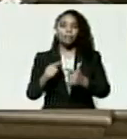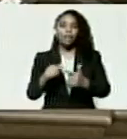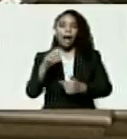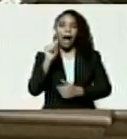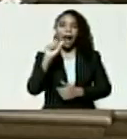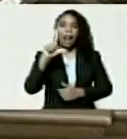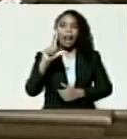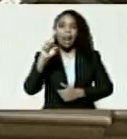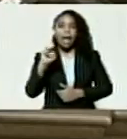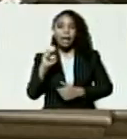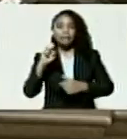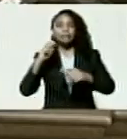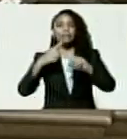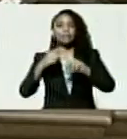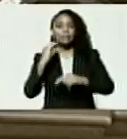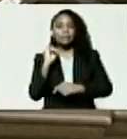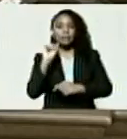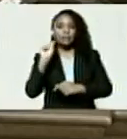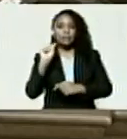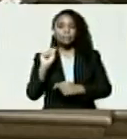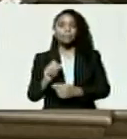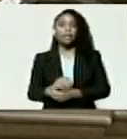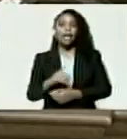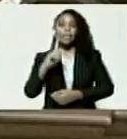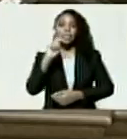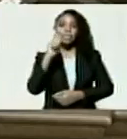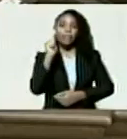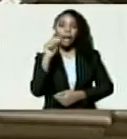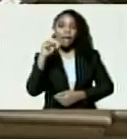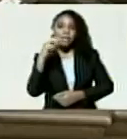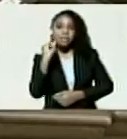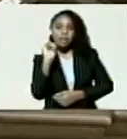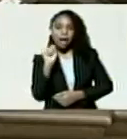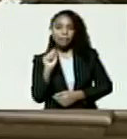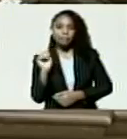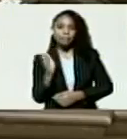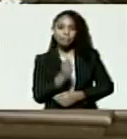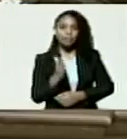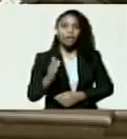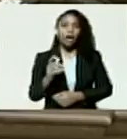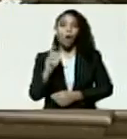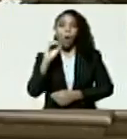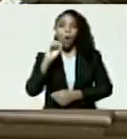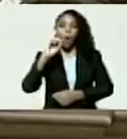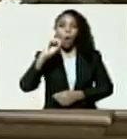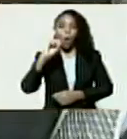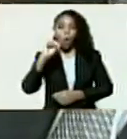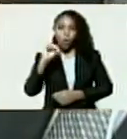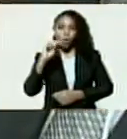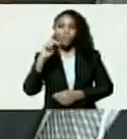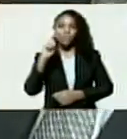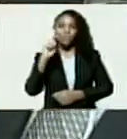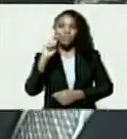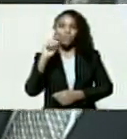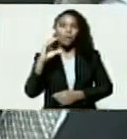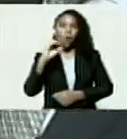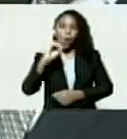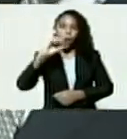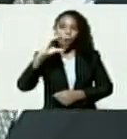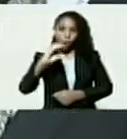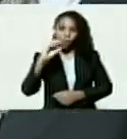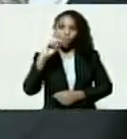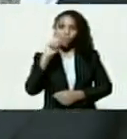Alexis Corredor Pérez, Tania D'Amelio Cardiet, Enrique Octavio Márquez Pérez.